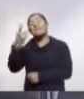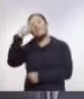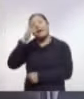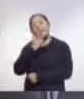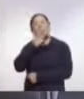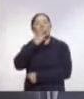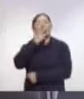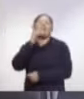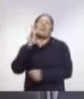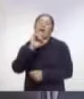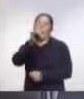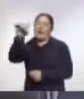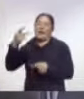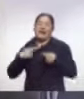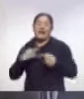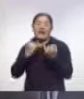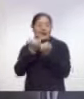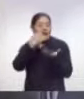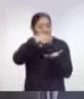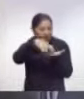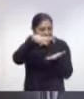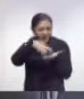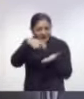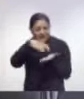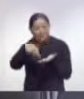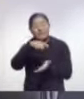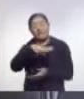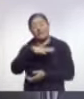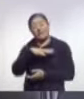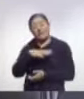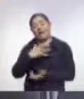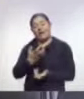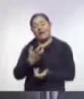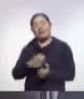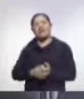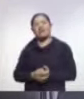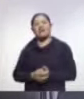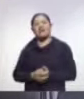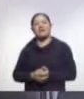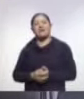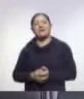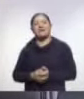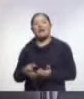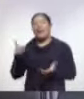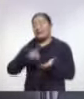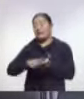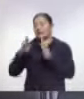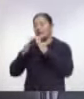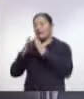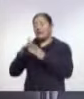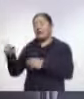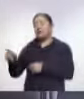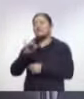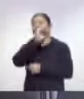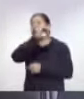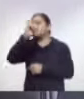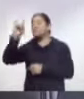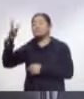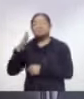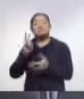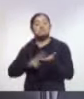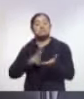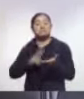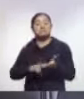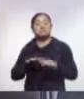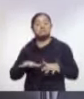y sobre todo para que quienes lo compren, pues tengan esta posibilidad de tener piezas de gran valor de, en este